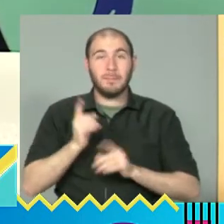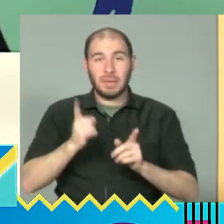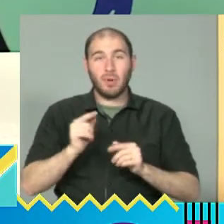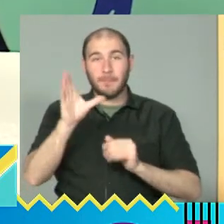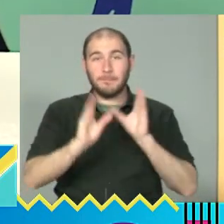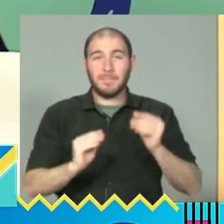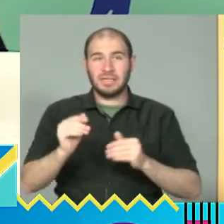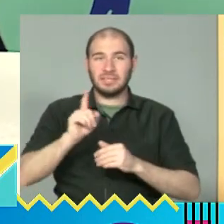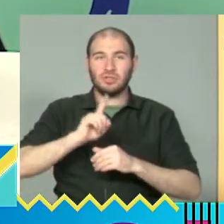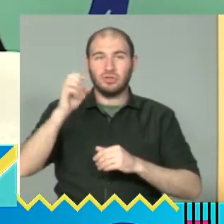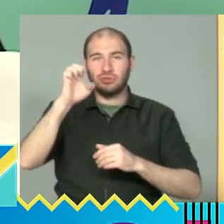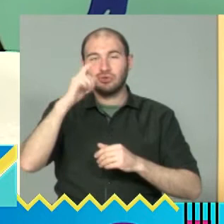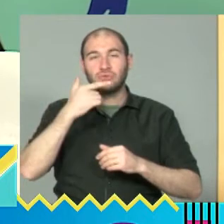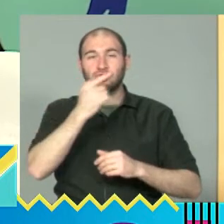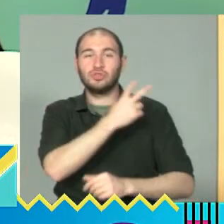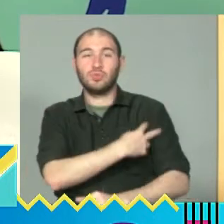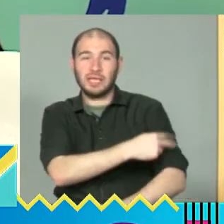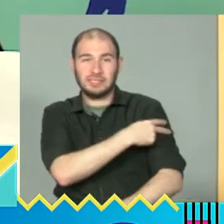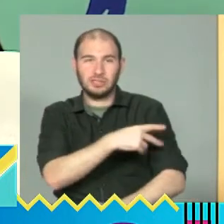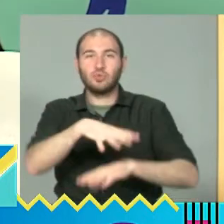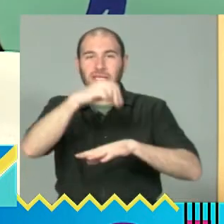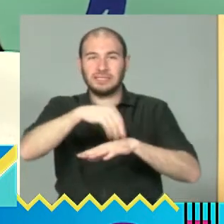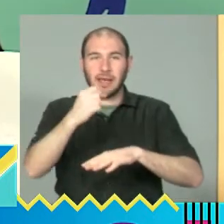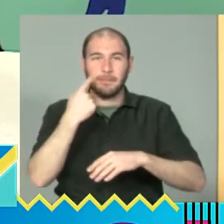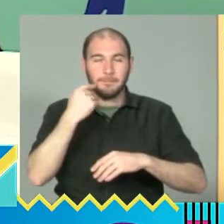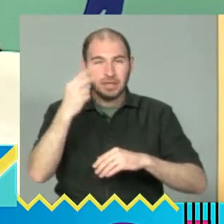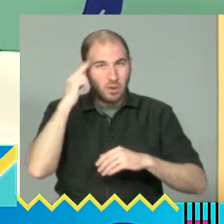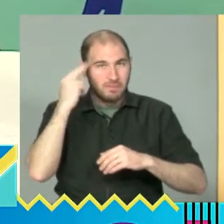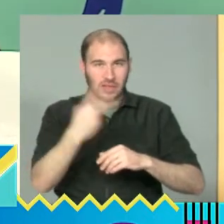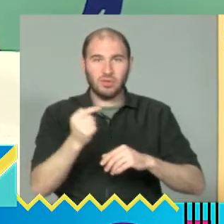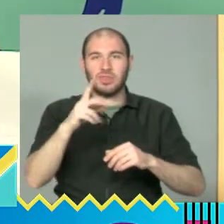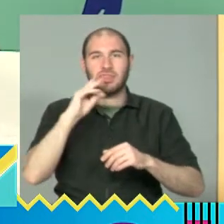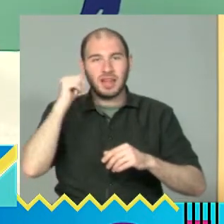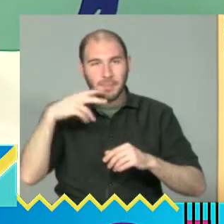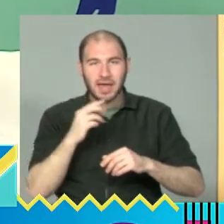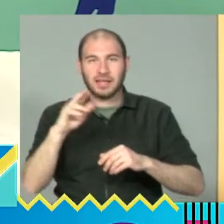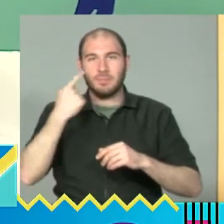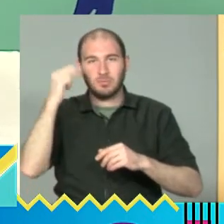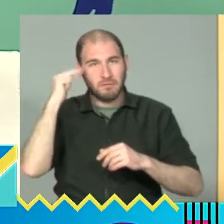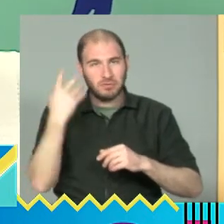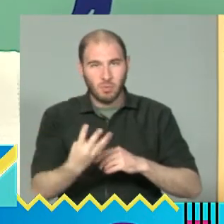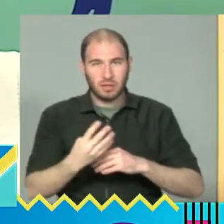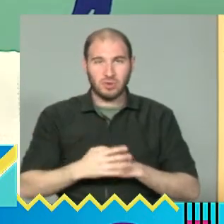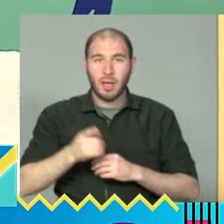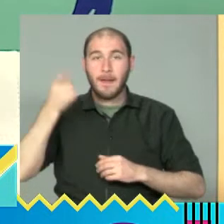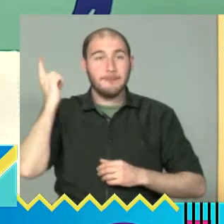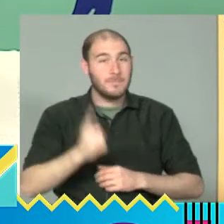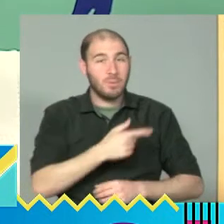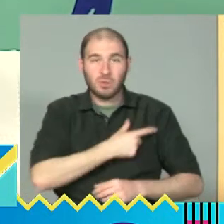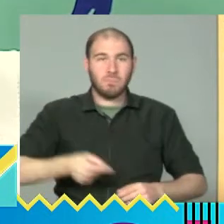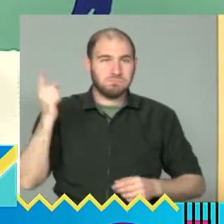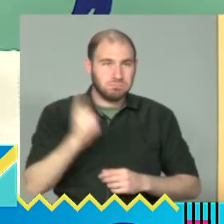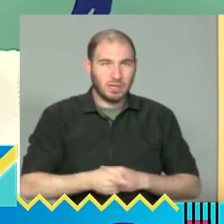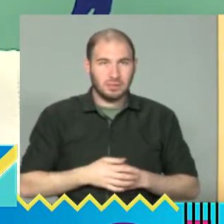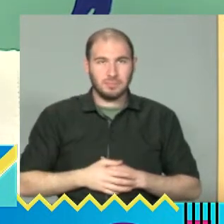países escandinavos, como hizo Suecia cuando tuvo su crisis en 1992, como hizo Dinamarca en 1994, que obligó al gobierno y le